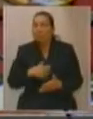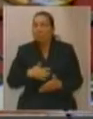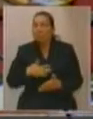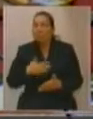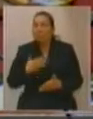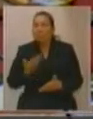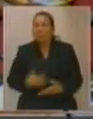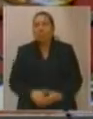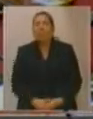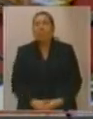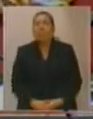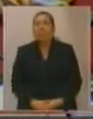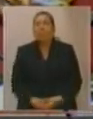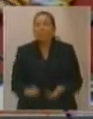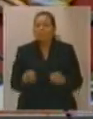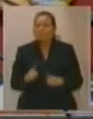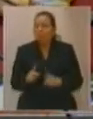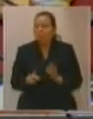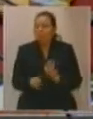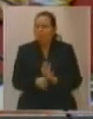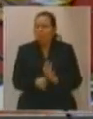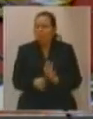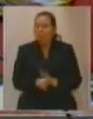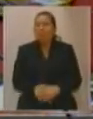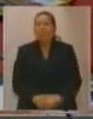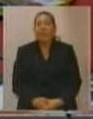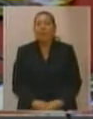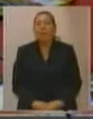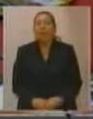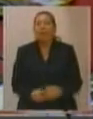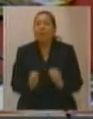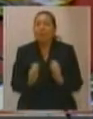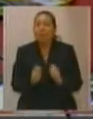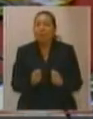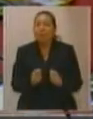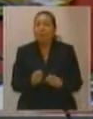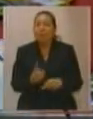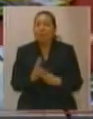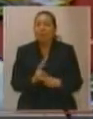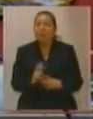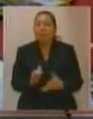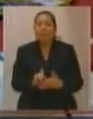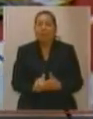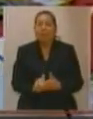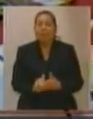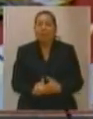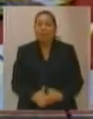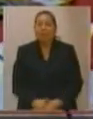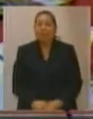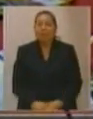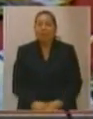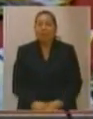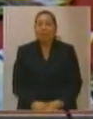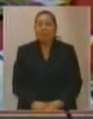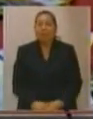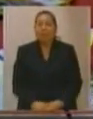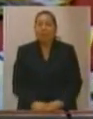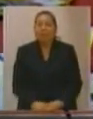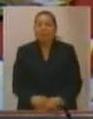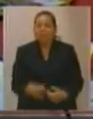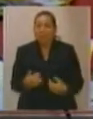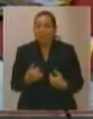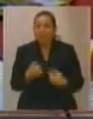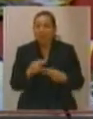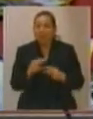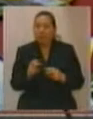posible, presidente, por acuerdo de voluntades, dar determinadas prestaciones como las que están previstas aquí y que tienen que